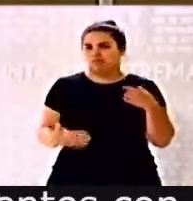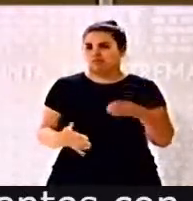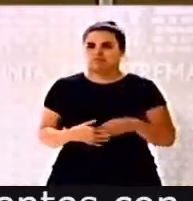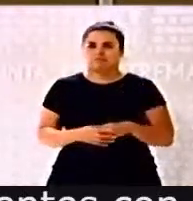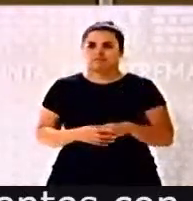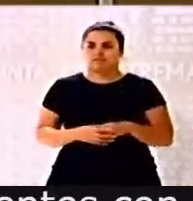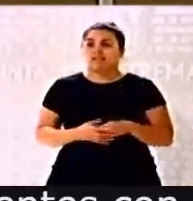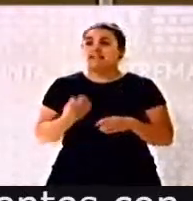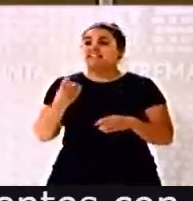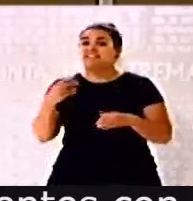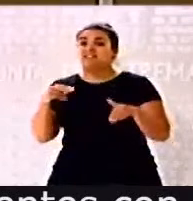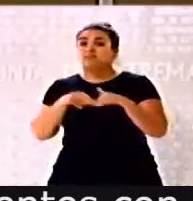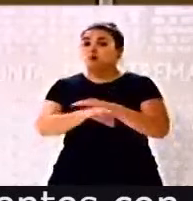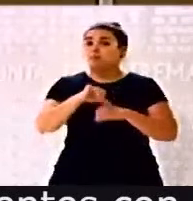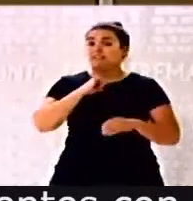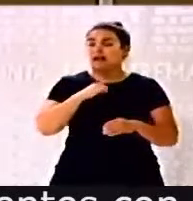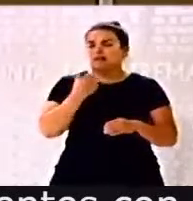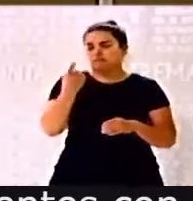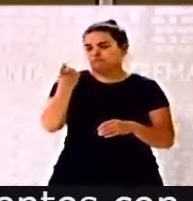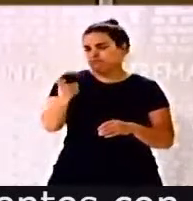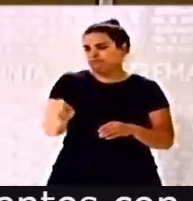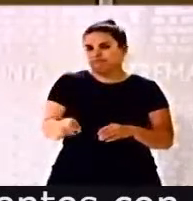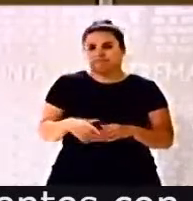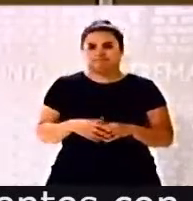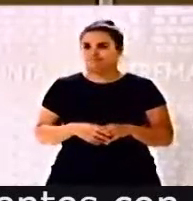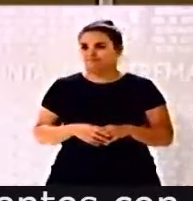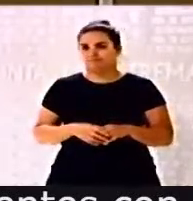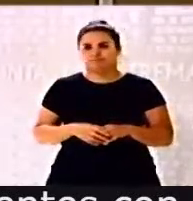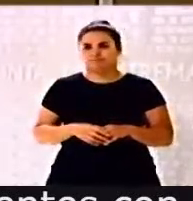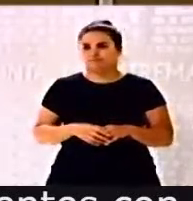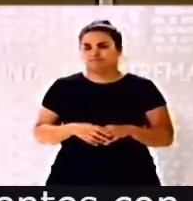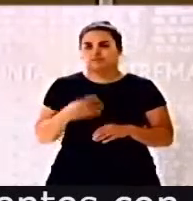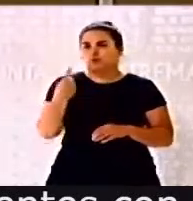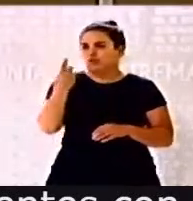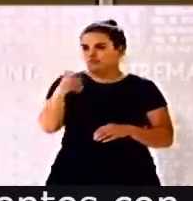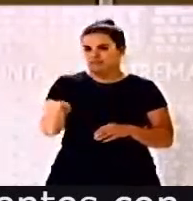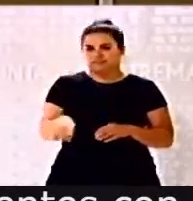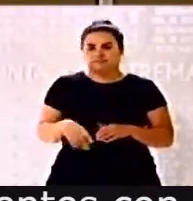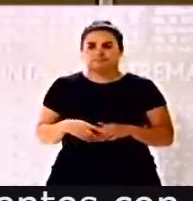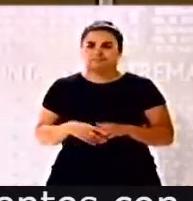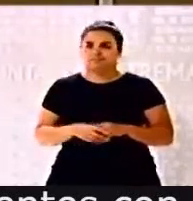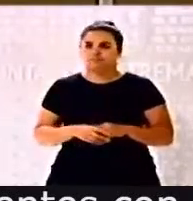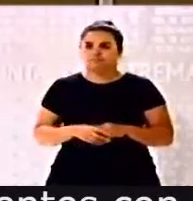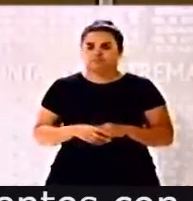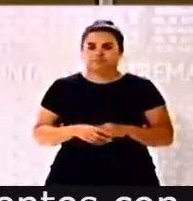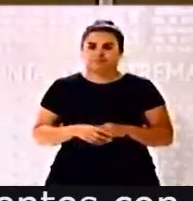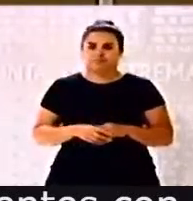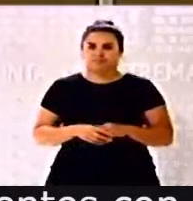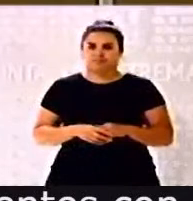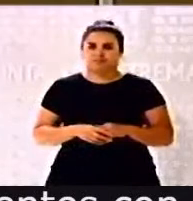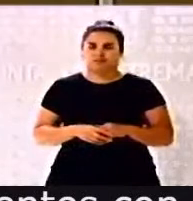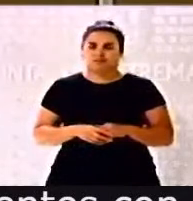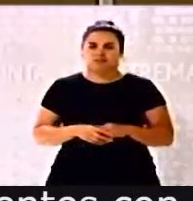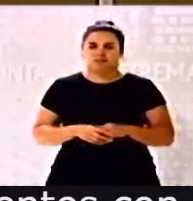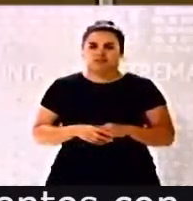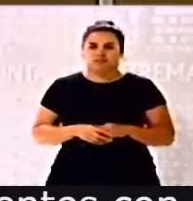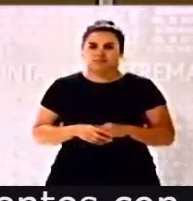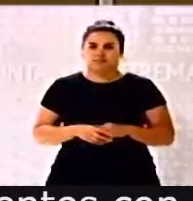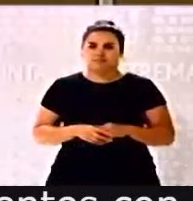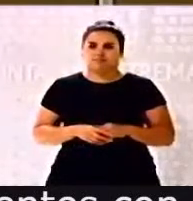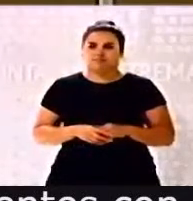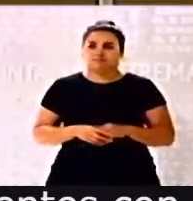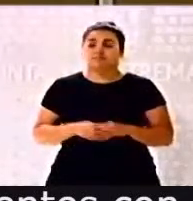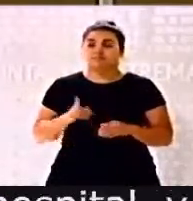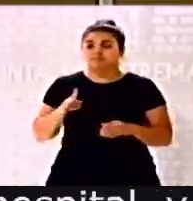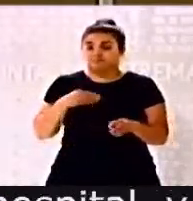ninguno ha necesitado ingreso hospitalario y lo que